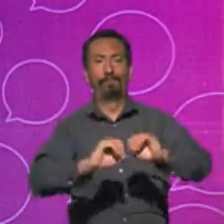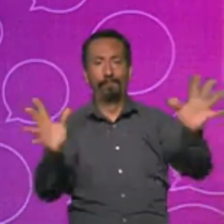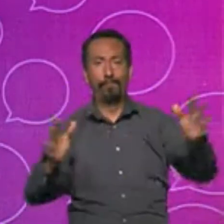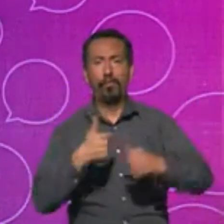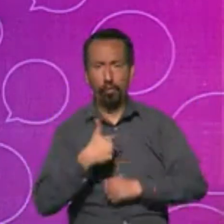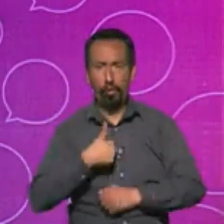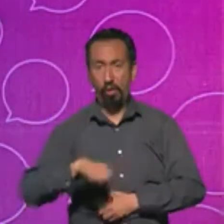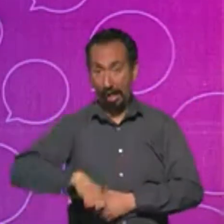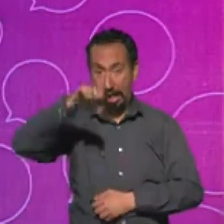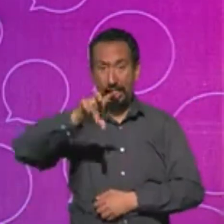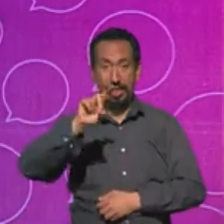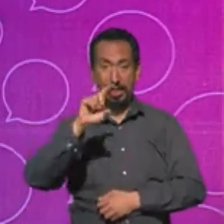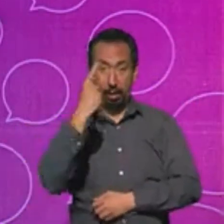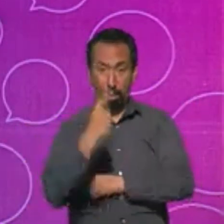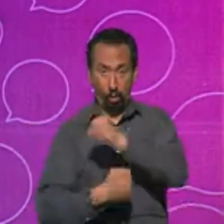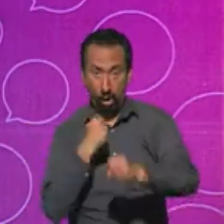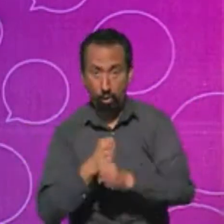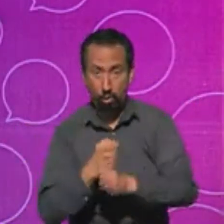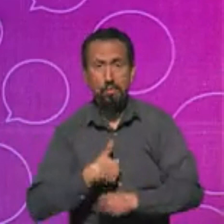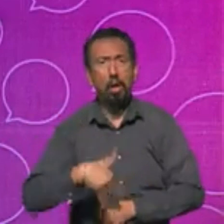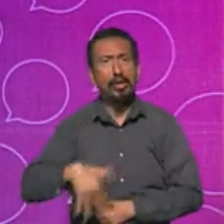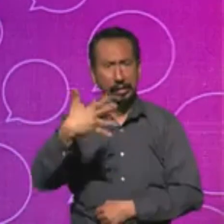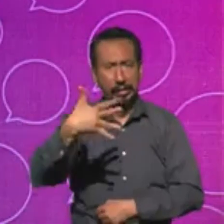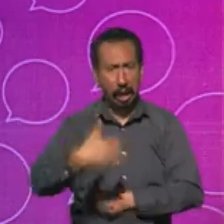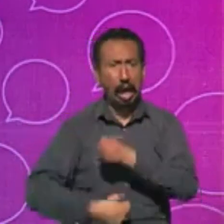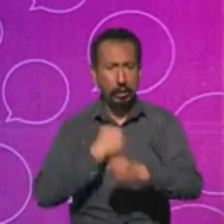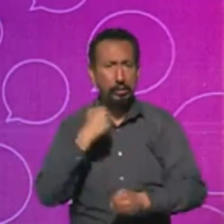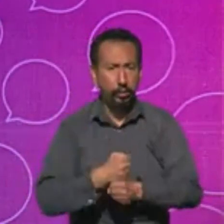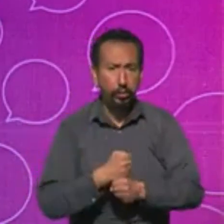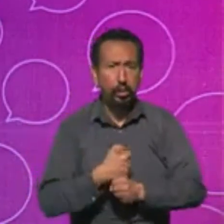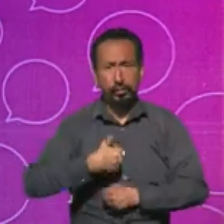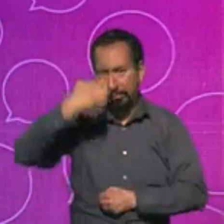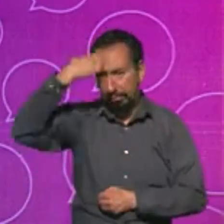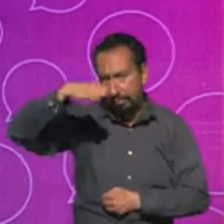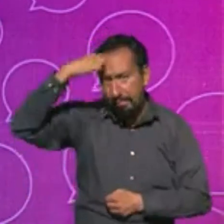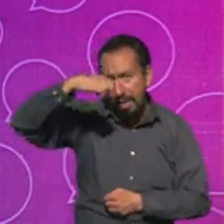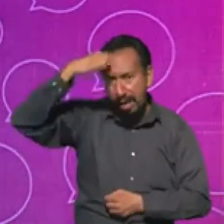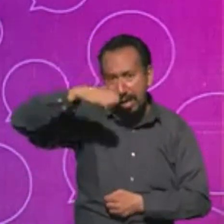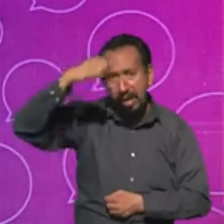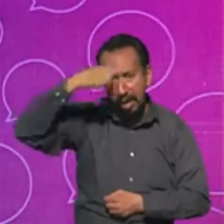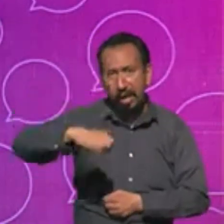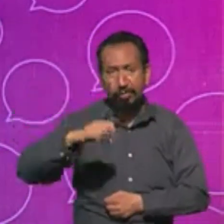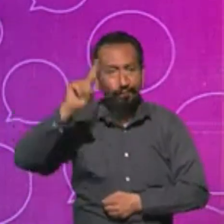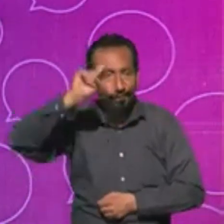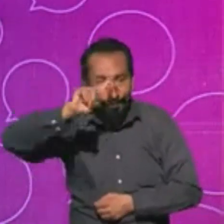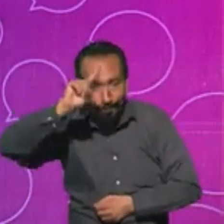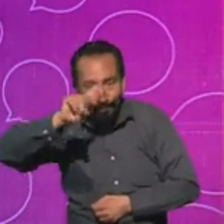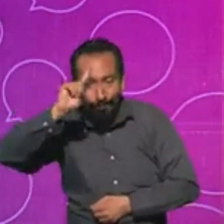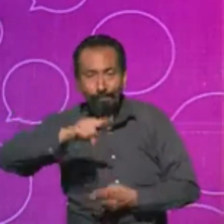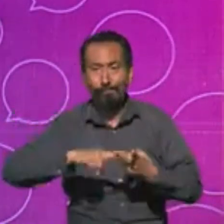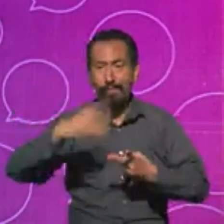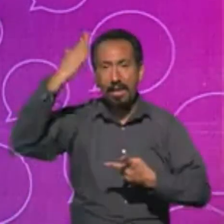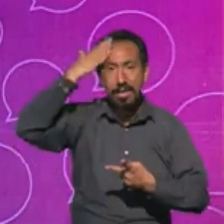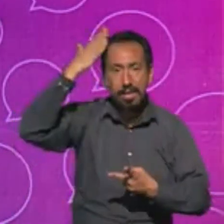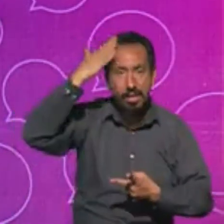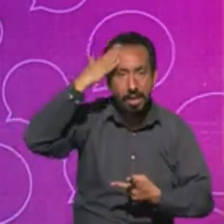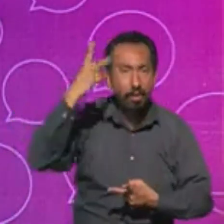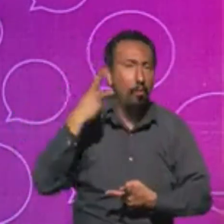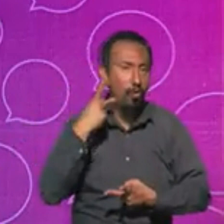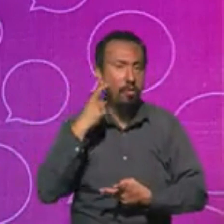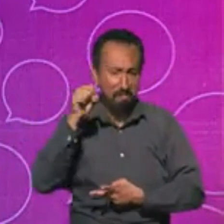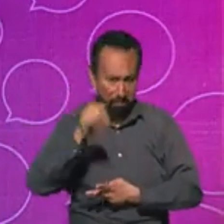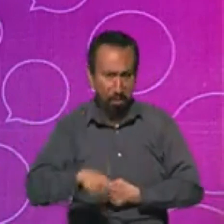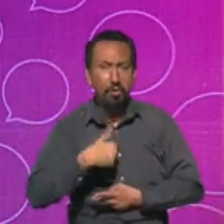31 años pero tengo casi 15 años de experiencia como asesor como líder político en el